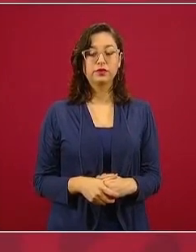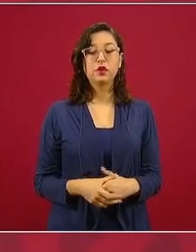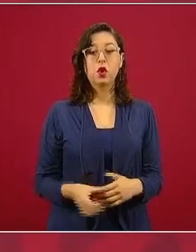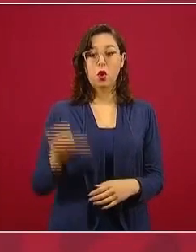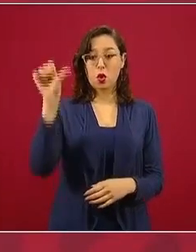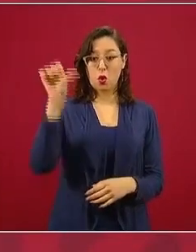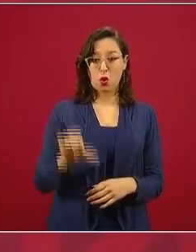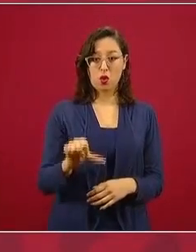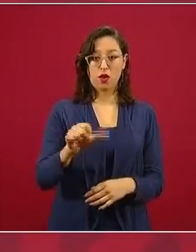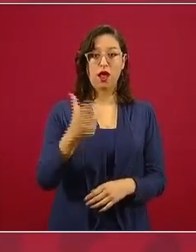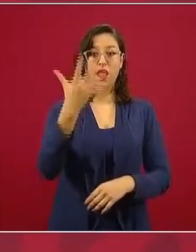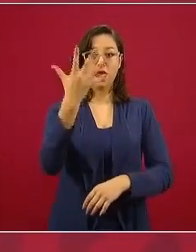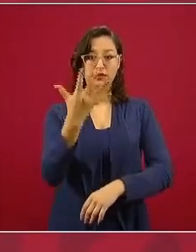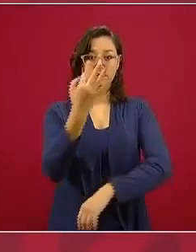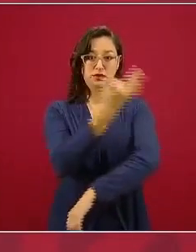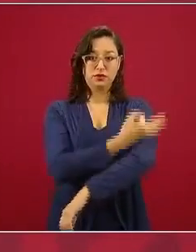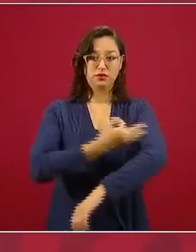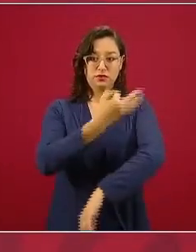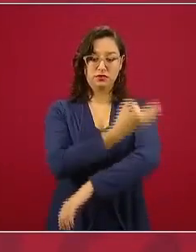de la tarde,